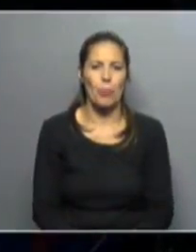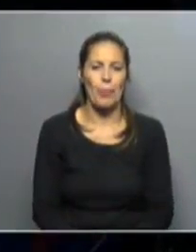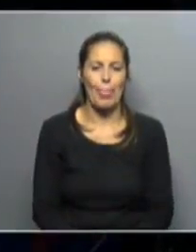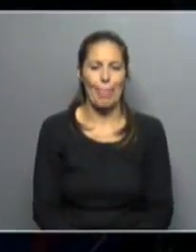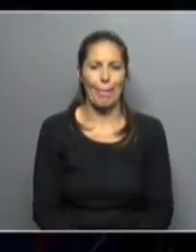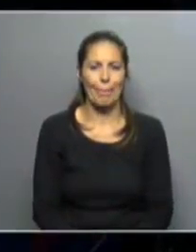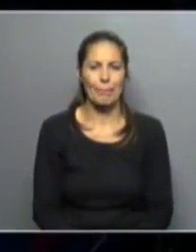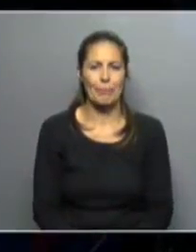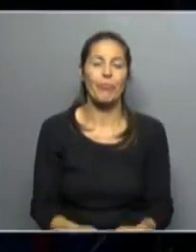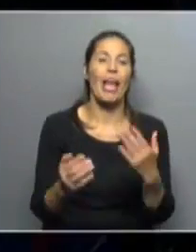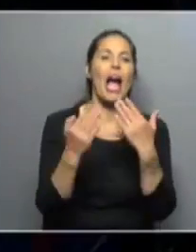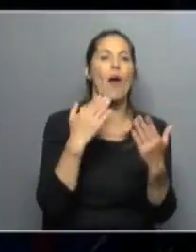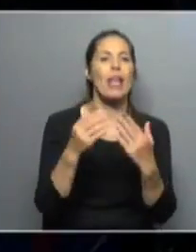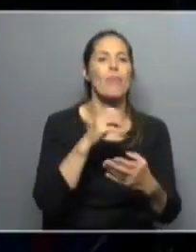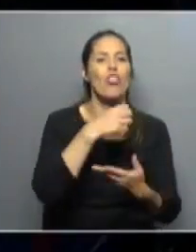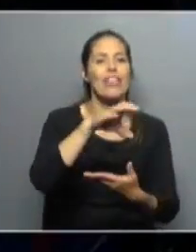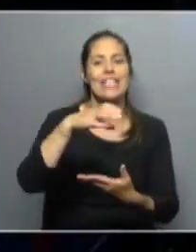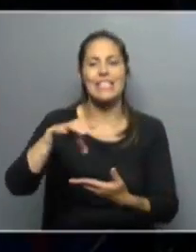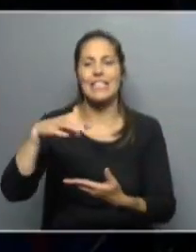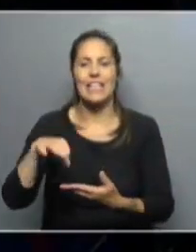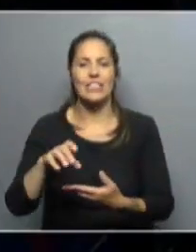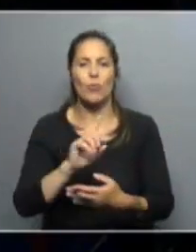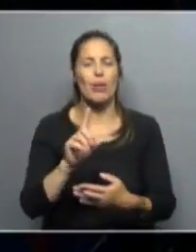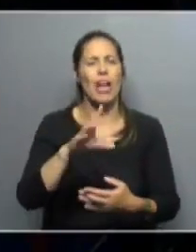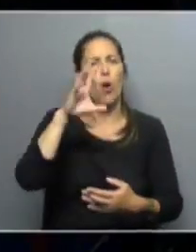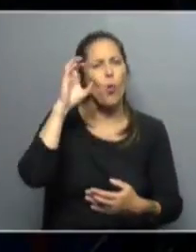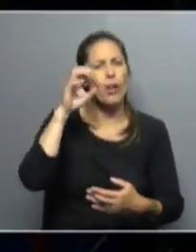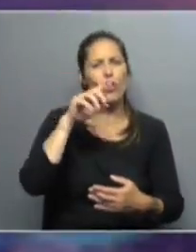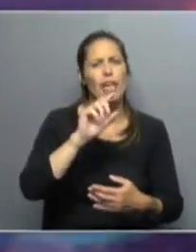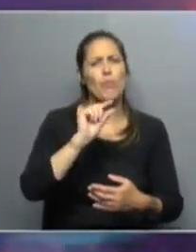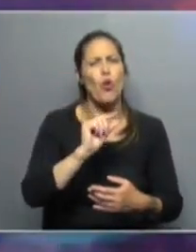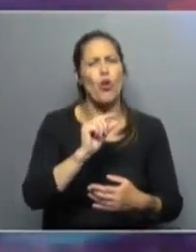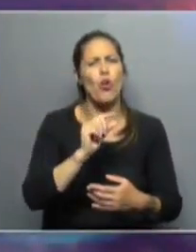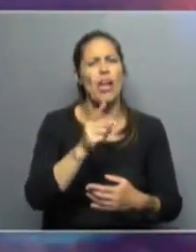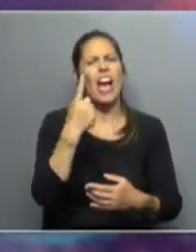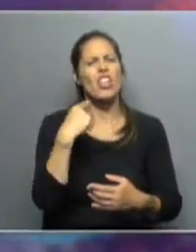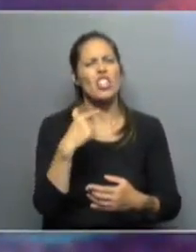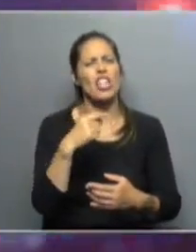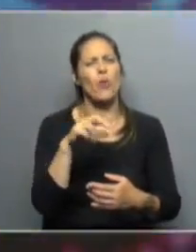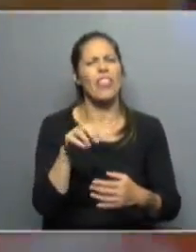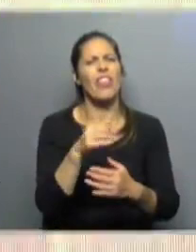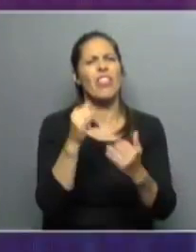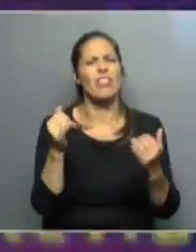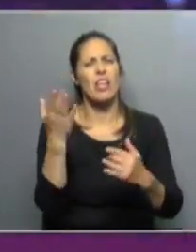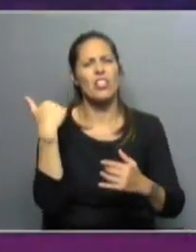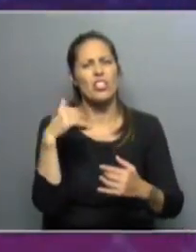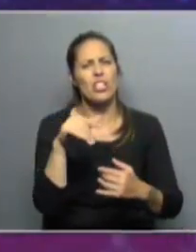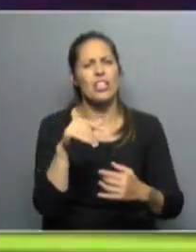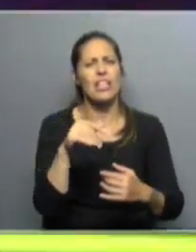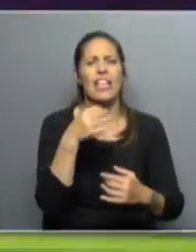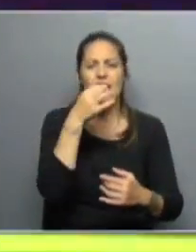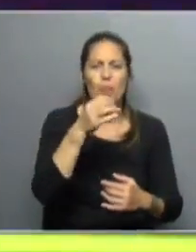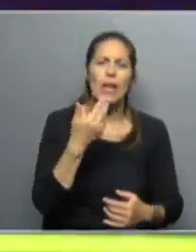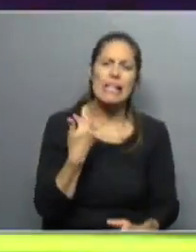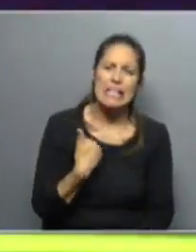Es verdad. Hablábamos de descentralización. Me acuerdo que no hace tanto, Carlos, antes de ayer o ayer a nivel histórico, era, che, qué lástima, en